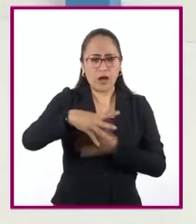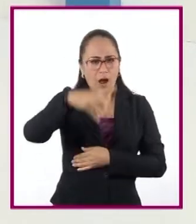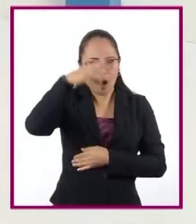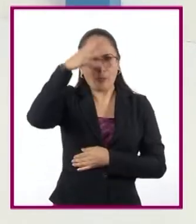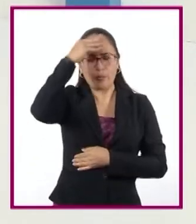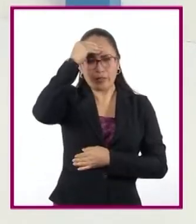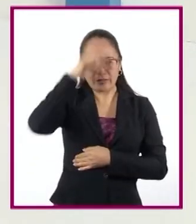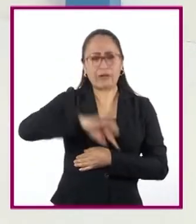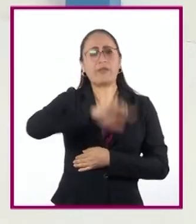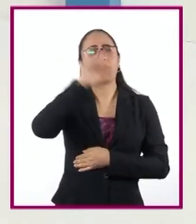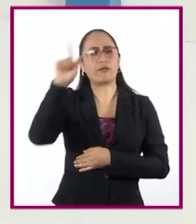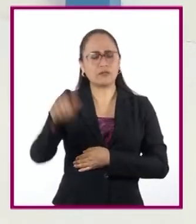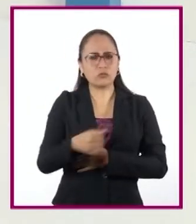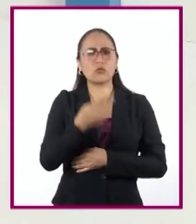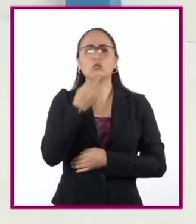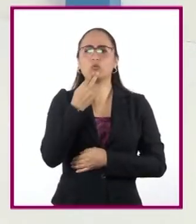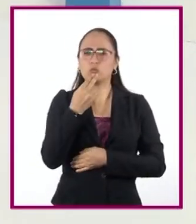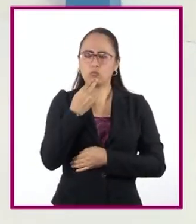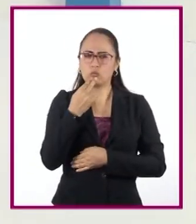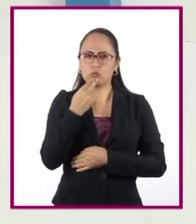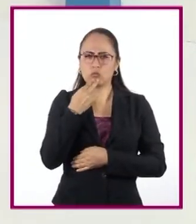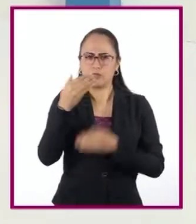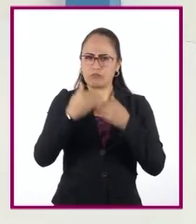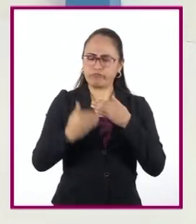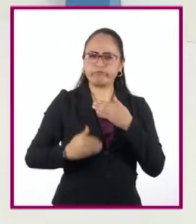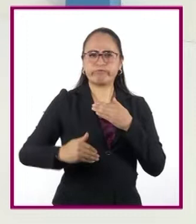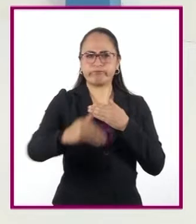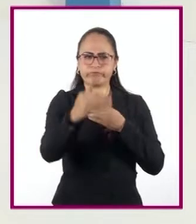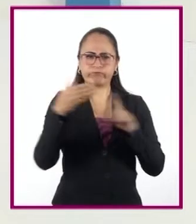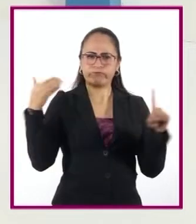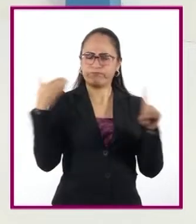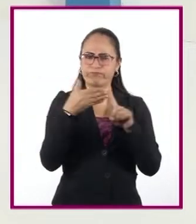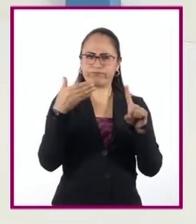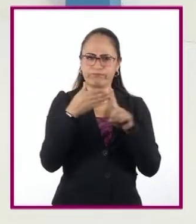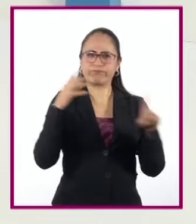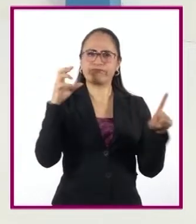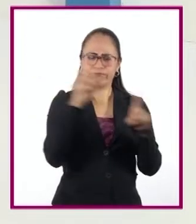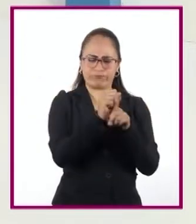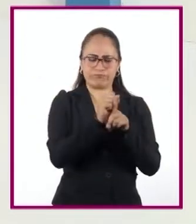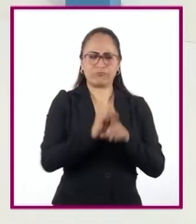de gran utilidad para lograr el propósito de la sesión.